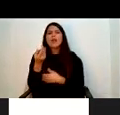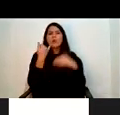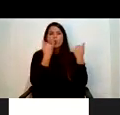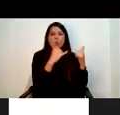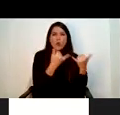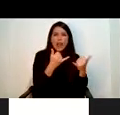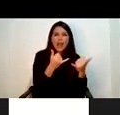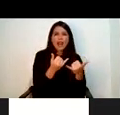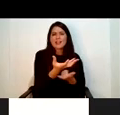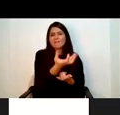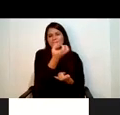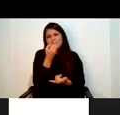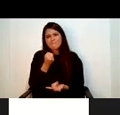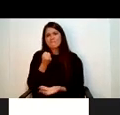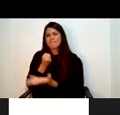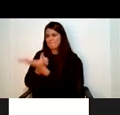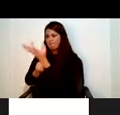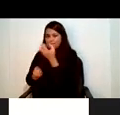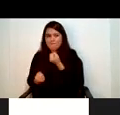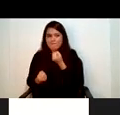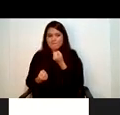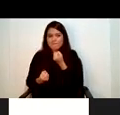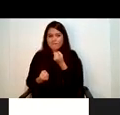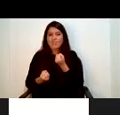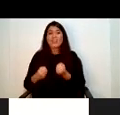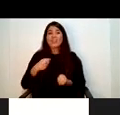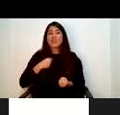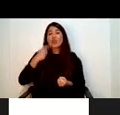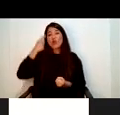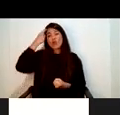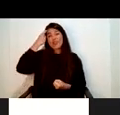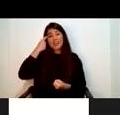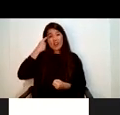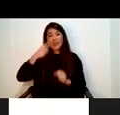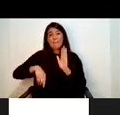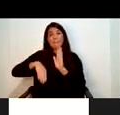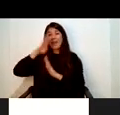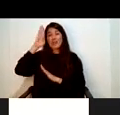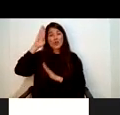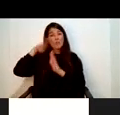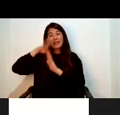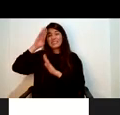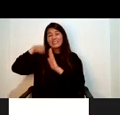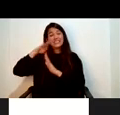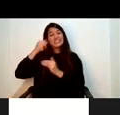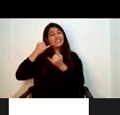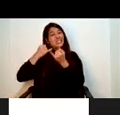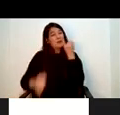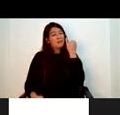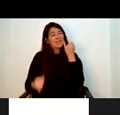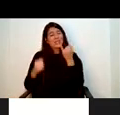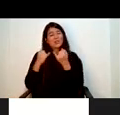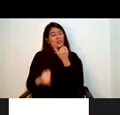juguete, y la que yo creo que actualmente es uno de los mayores enemigos y desencadenantes de